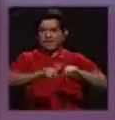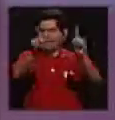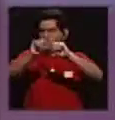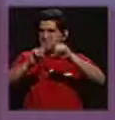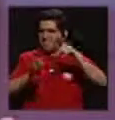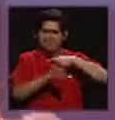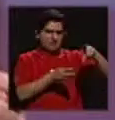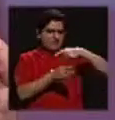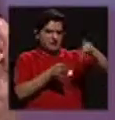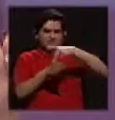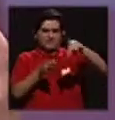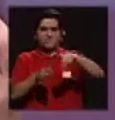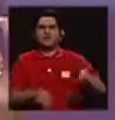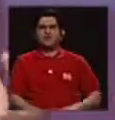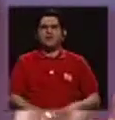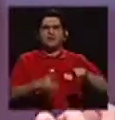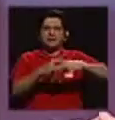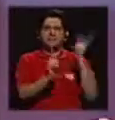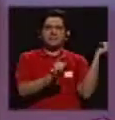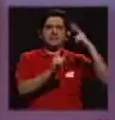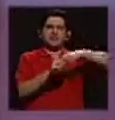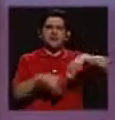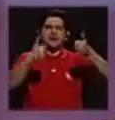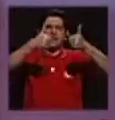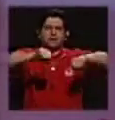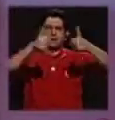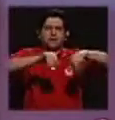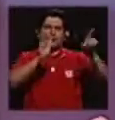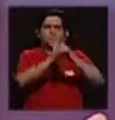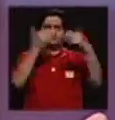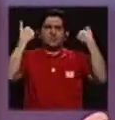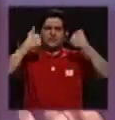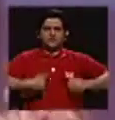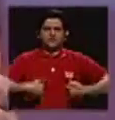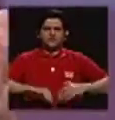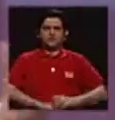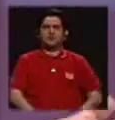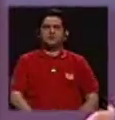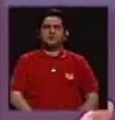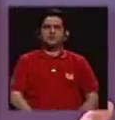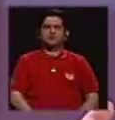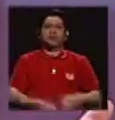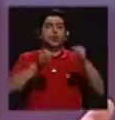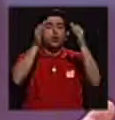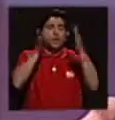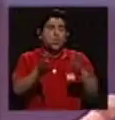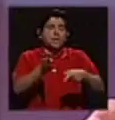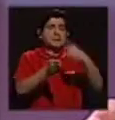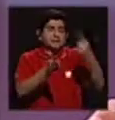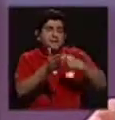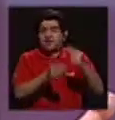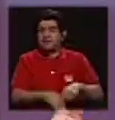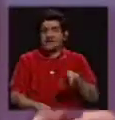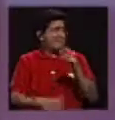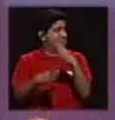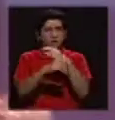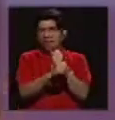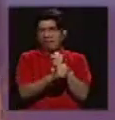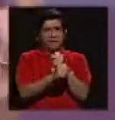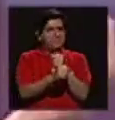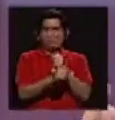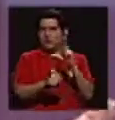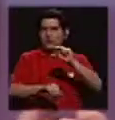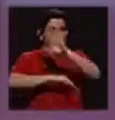interdisciplinaria, ¿verdad?, de empezar a aplicar realmente los convenios de derechos humanos y demás. Los jueces muchas veces no se atreven a hacerlo.